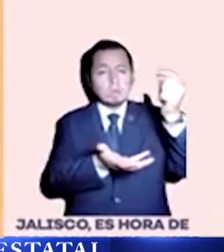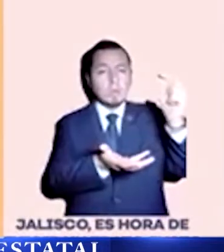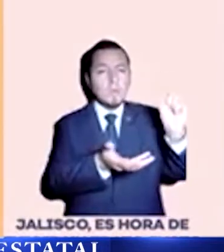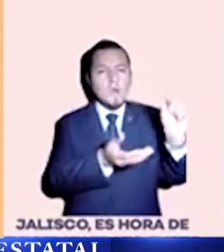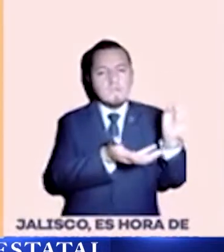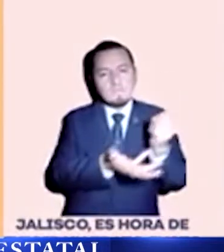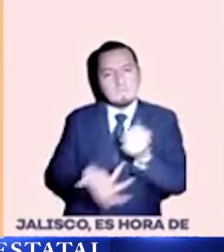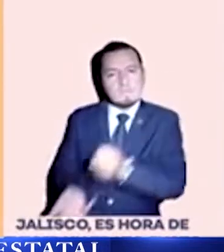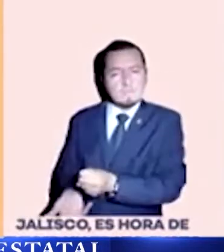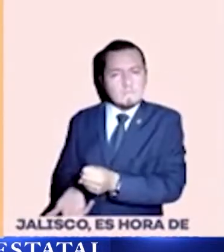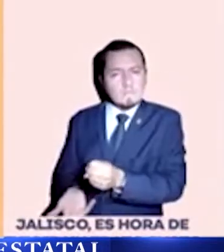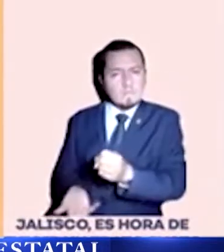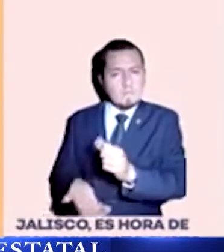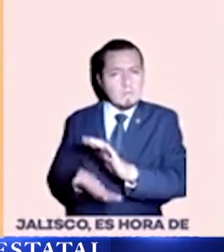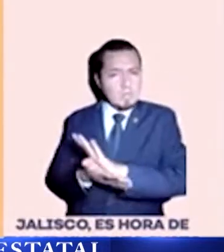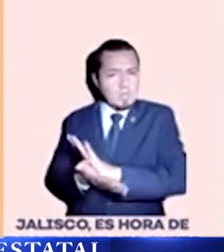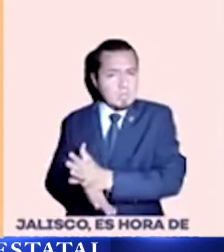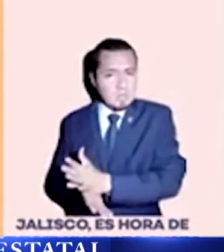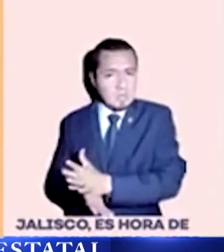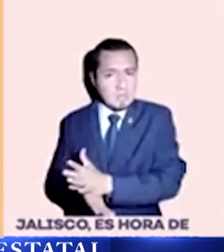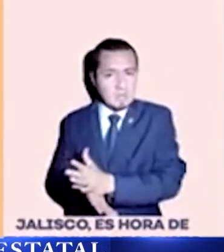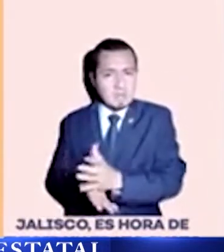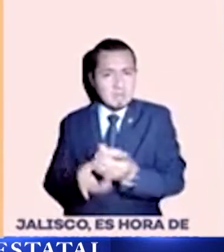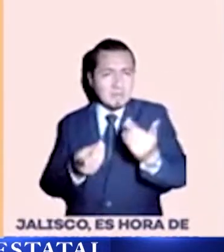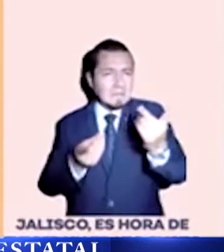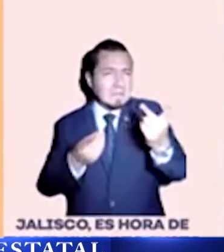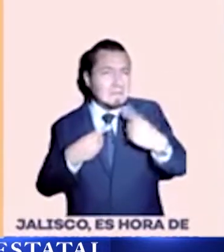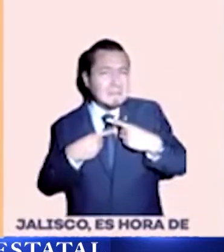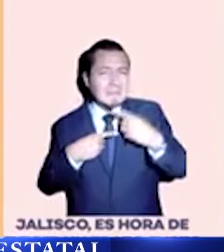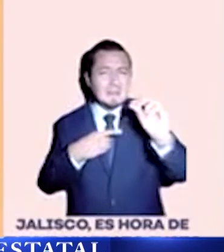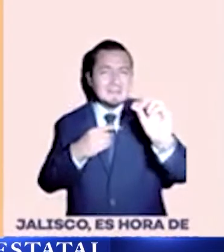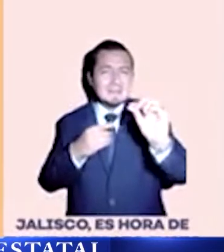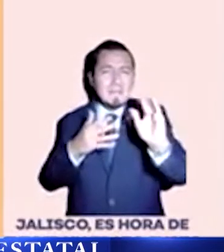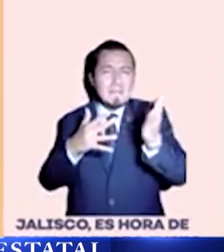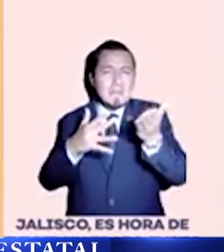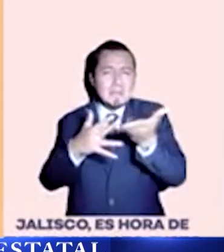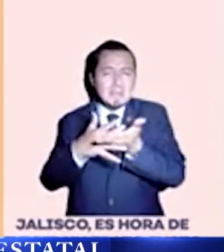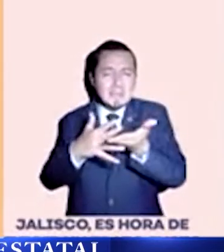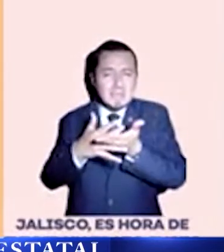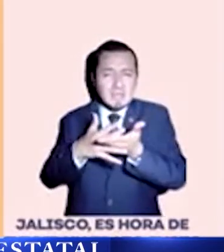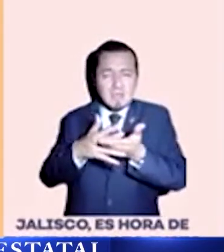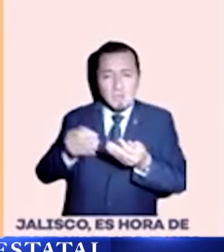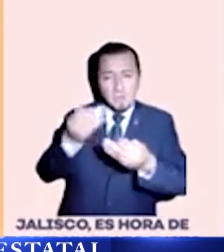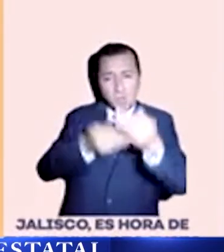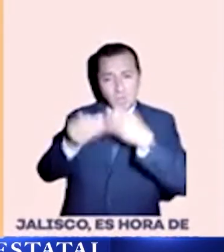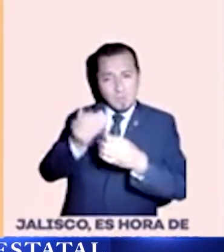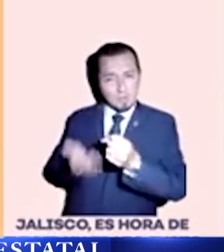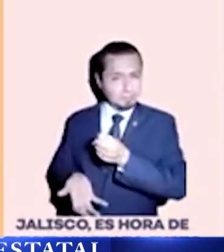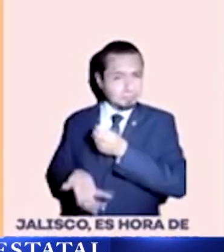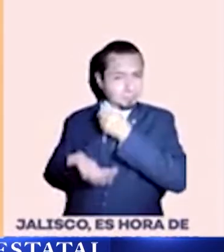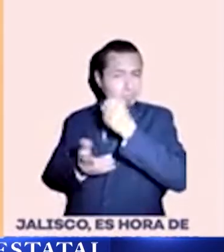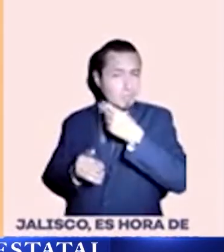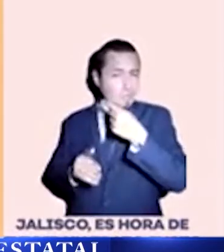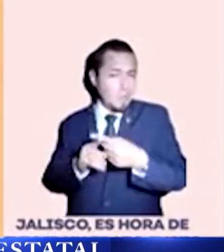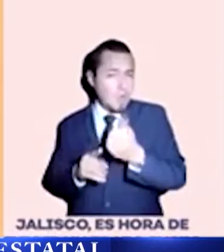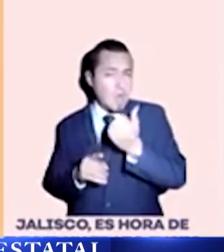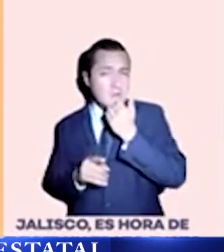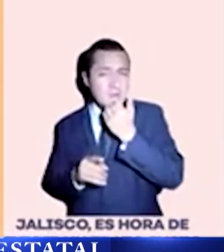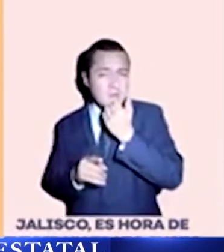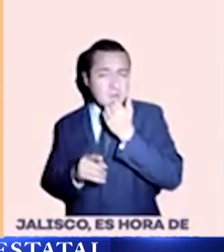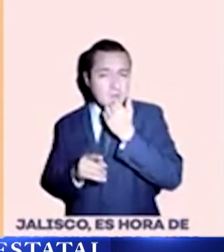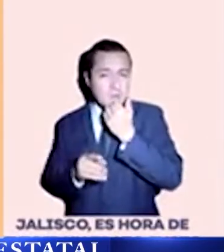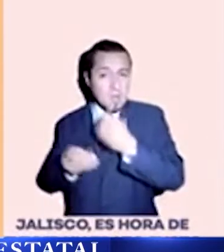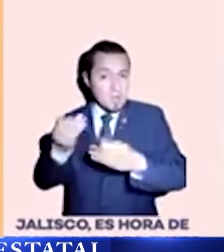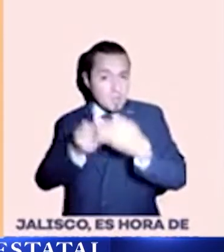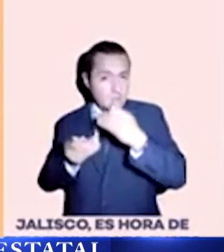tiene un mejor trato, con que nos diera la media nacional, si tuviéramos un presupuesto por alumno en la